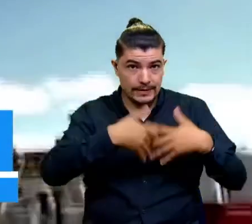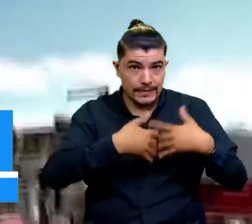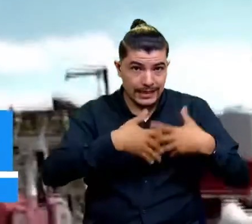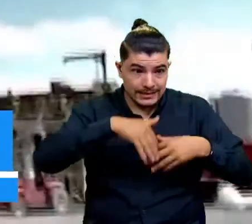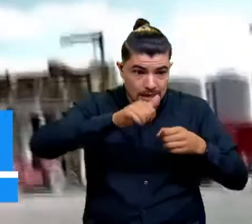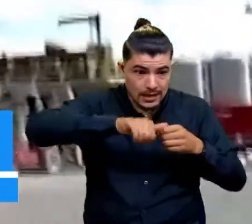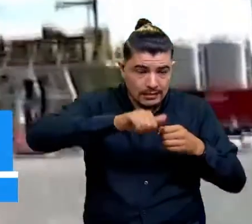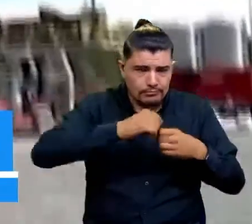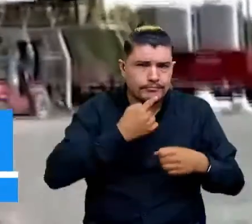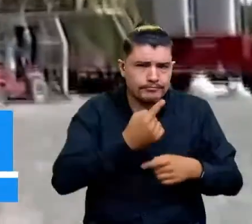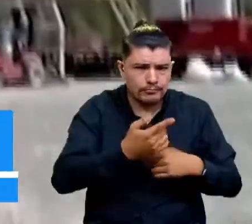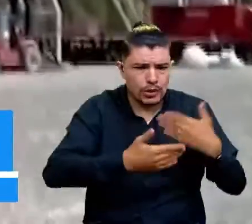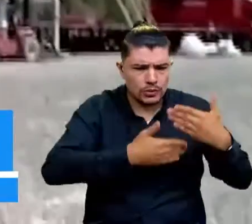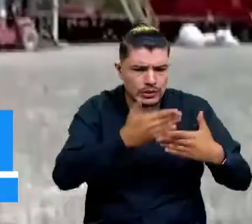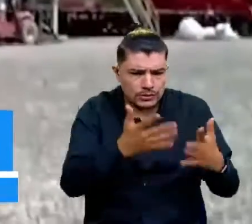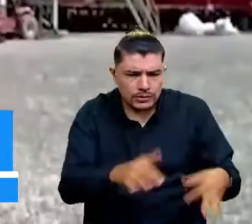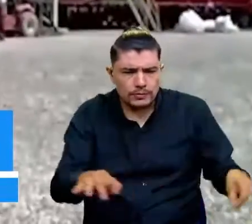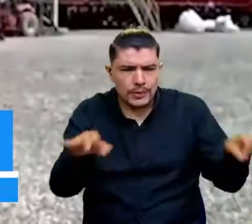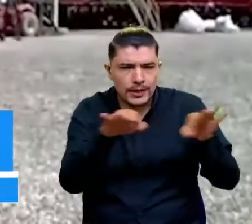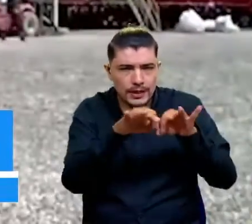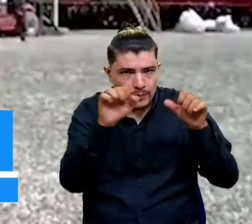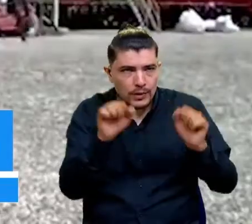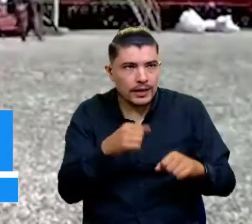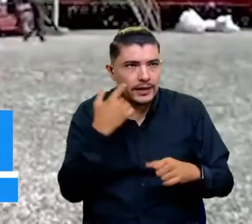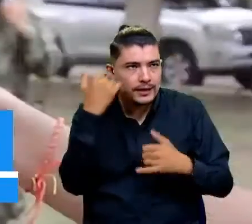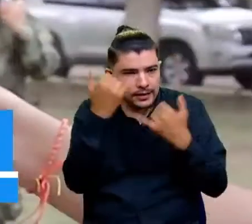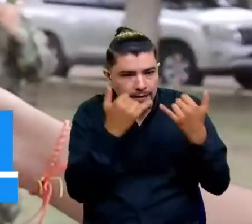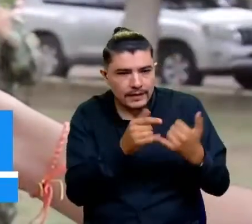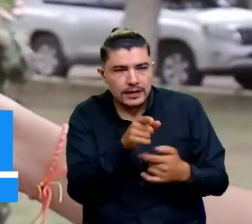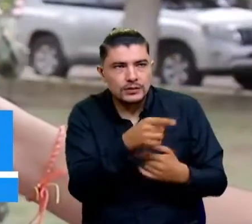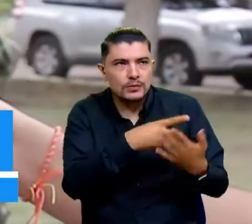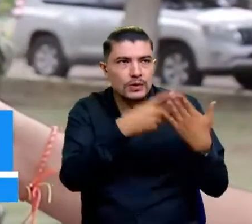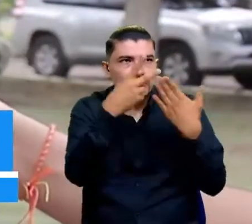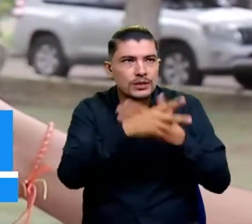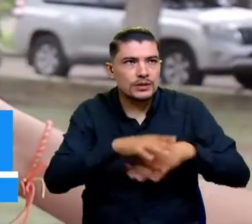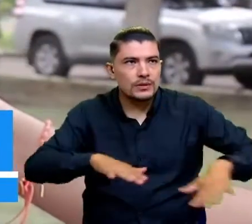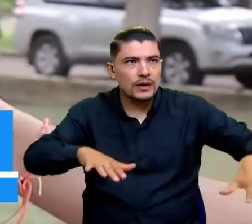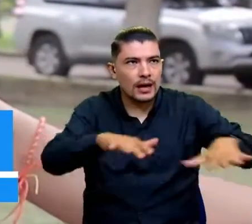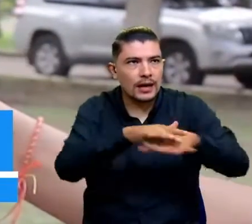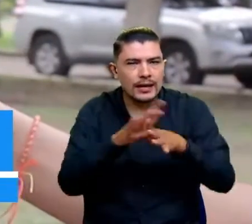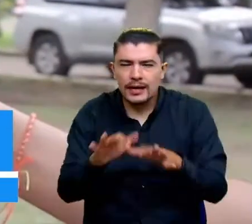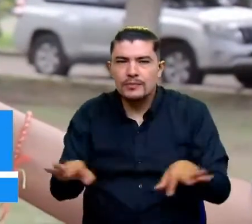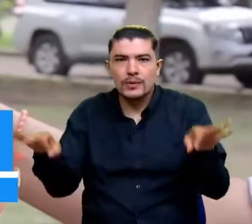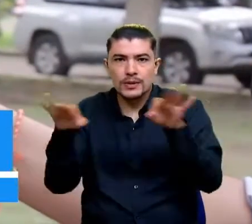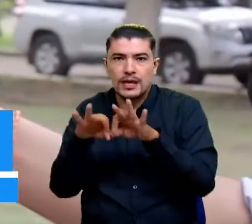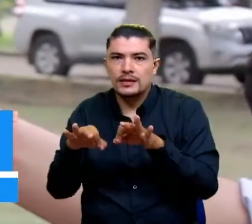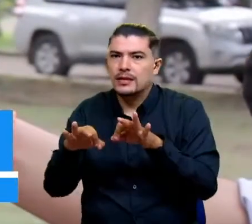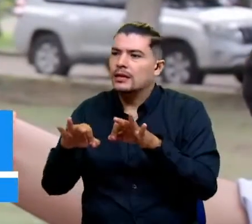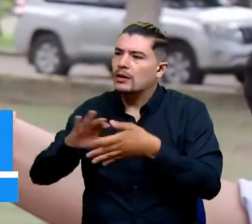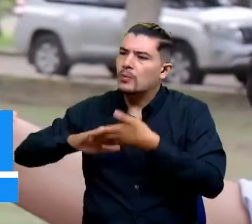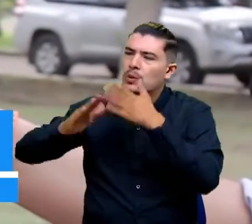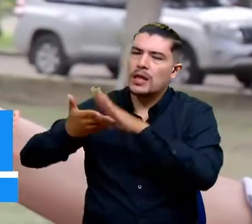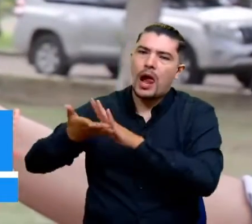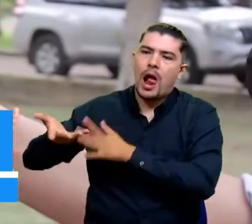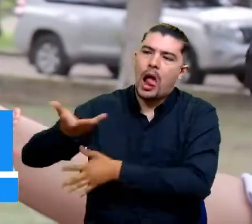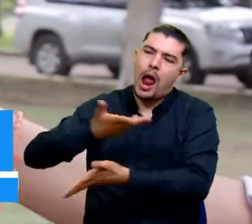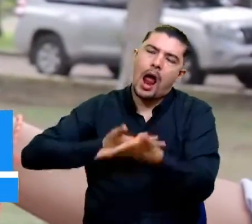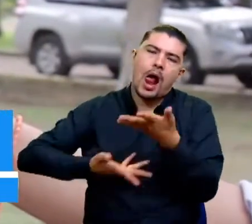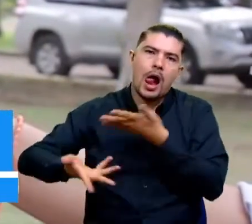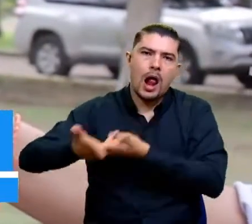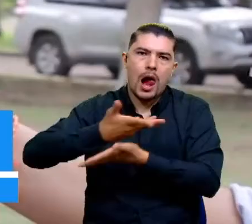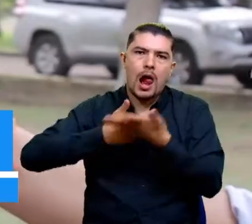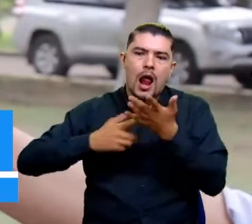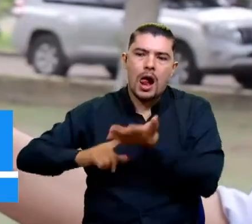paso importante para avanzar con el proyecto en esta zona. Mira, lo importante de esto es que los espacios de conversación siguen abiertos, ¿cierto? En ningún